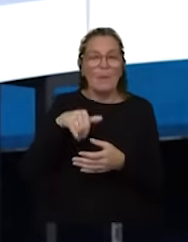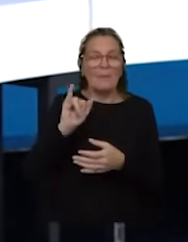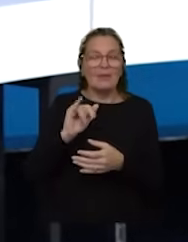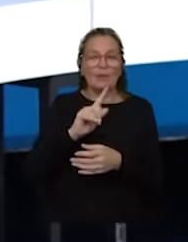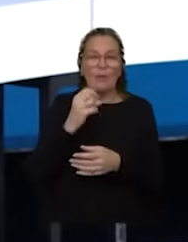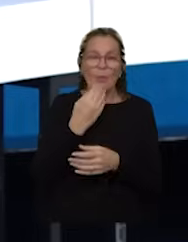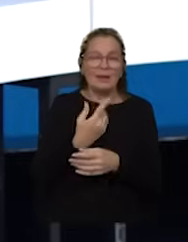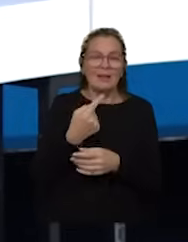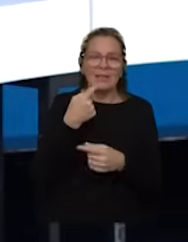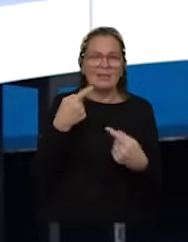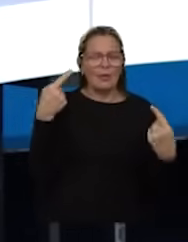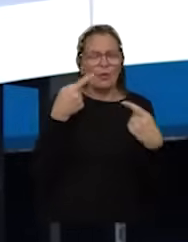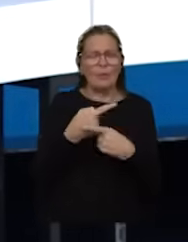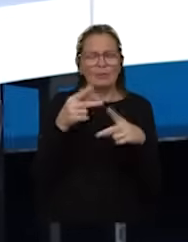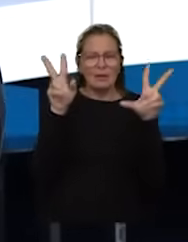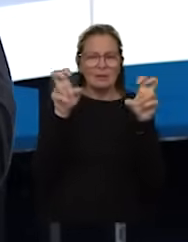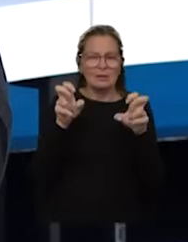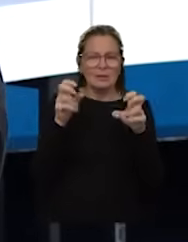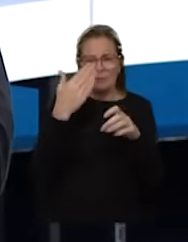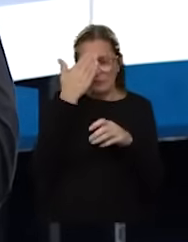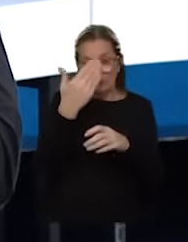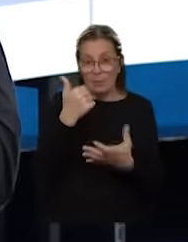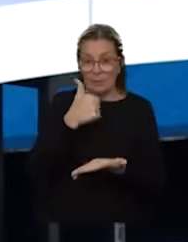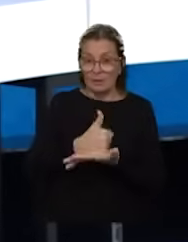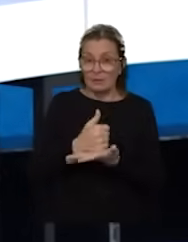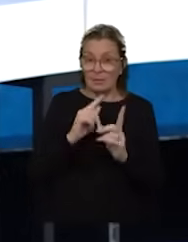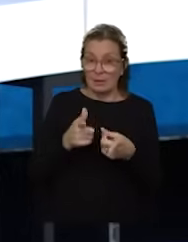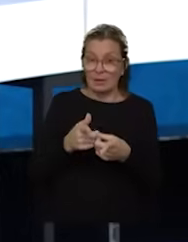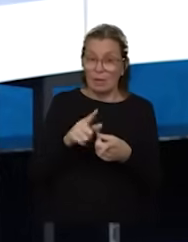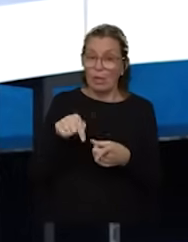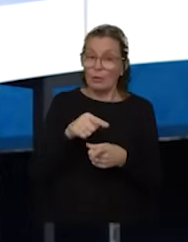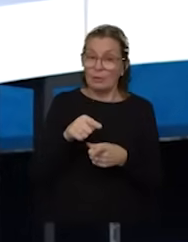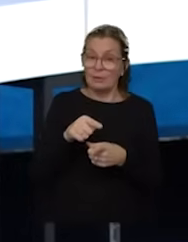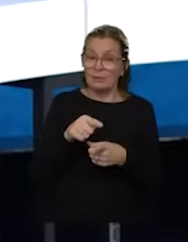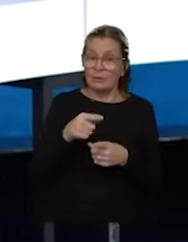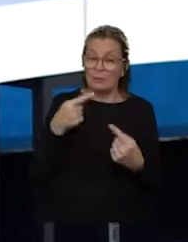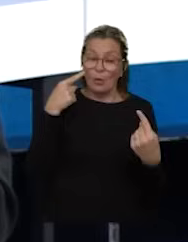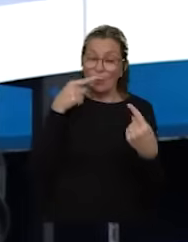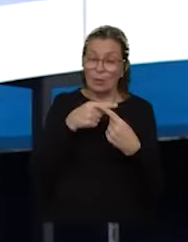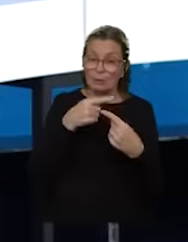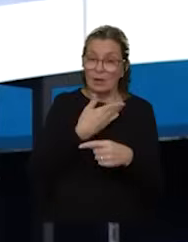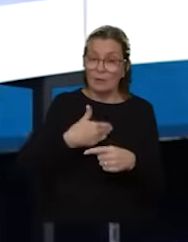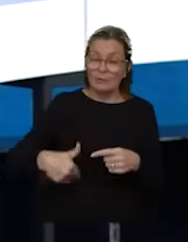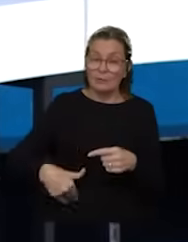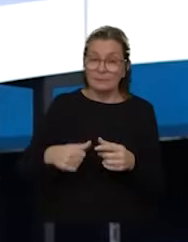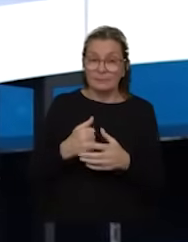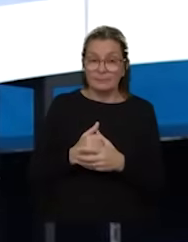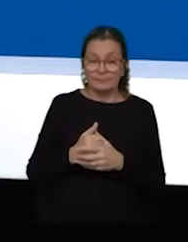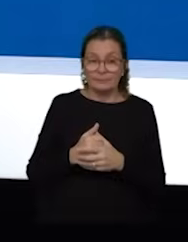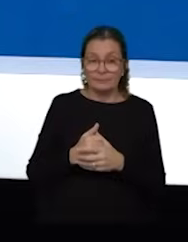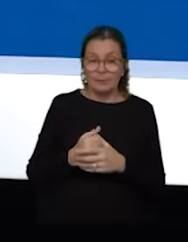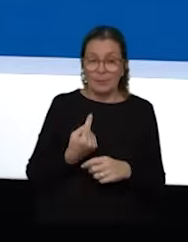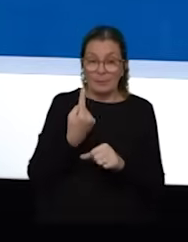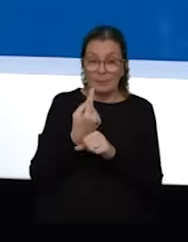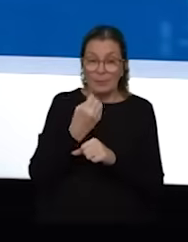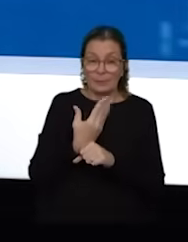crítica que llega frente amplio por este tema porque el frente también se paró en un lugar en donde también le apunta el gobierno por esto no sí en primer